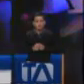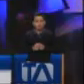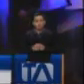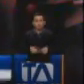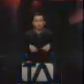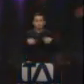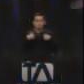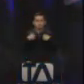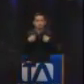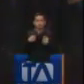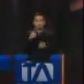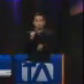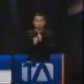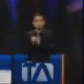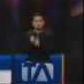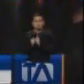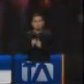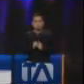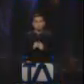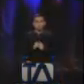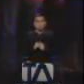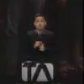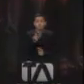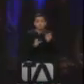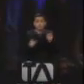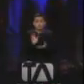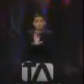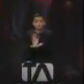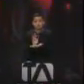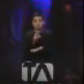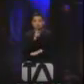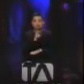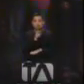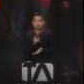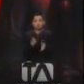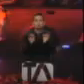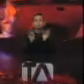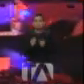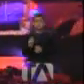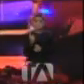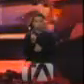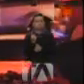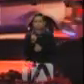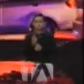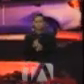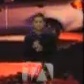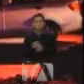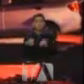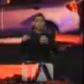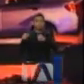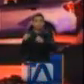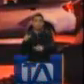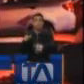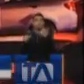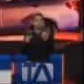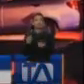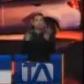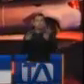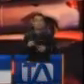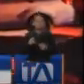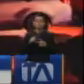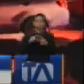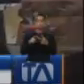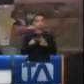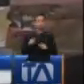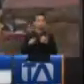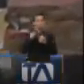Dicen que fueron como 3 o 4 tiros. Testigos aseguran que el presunto sicario no andaba solo. Uno se quedó fuera y el otro hizo la vuelta. Era joven de los manes,